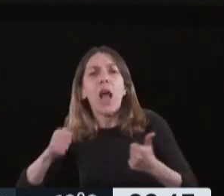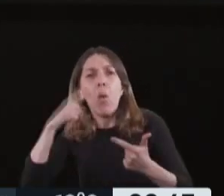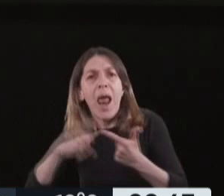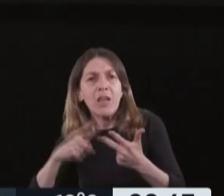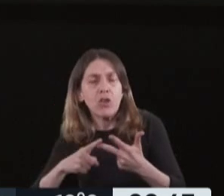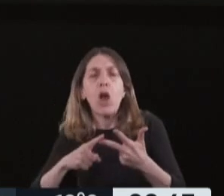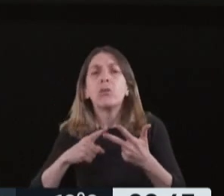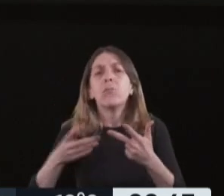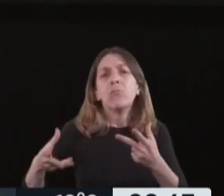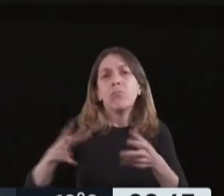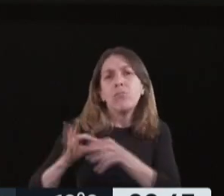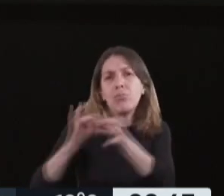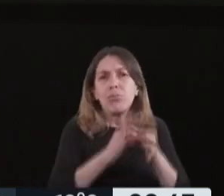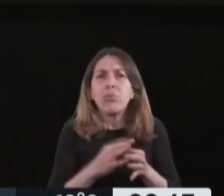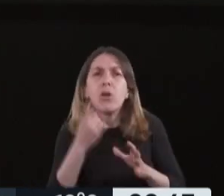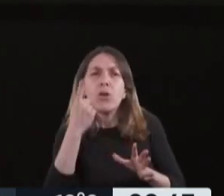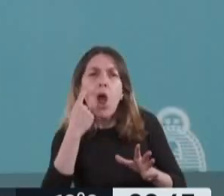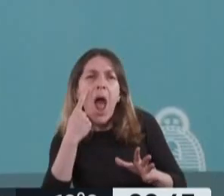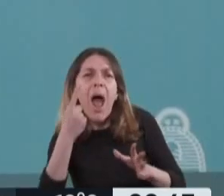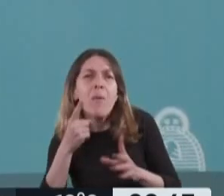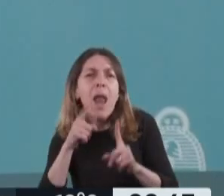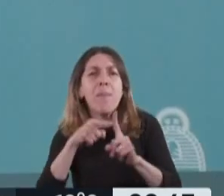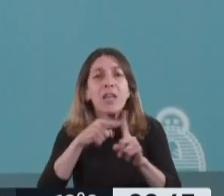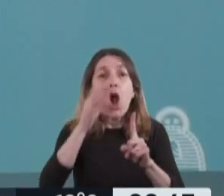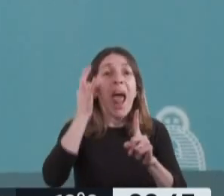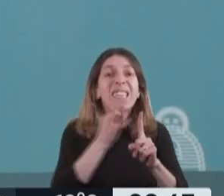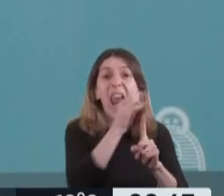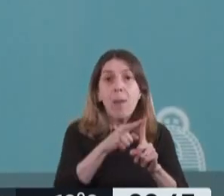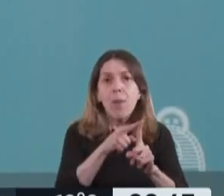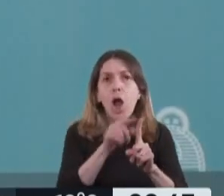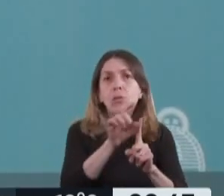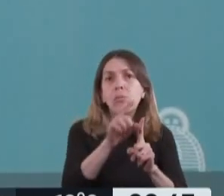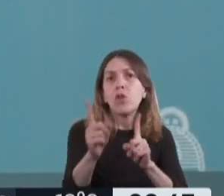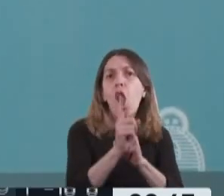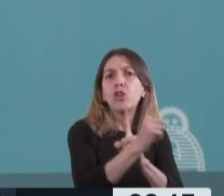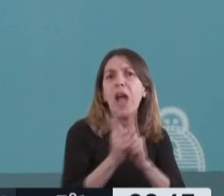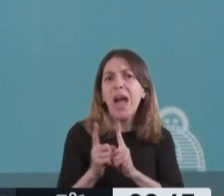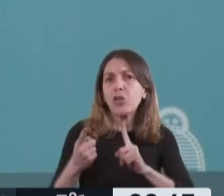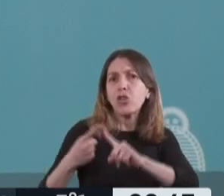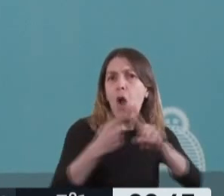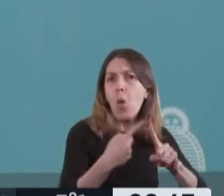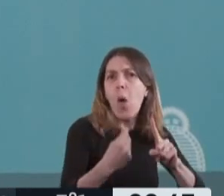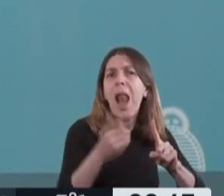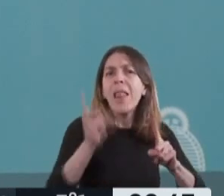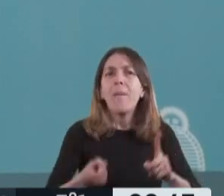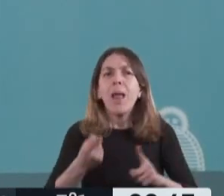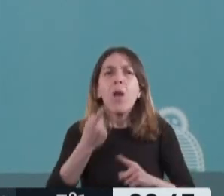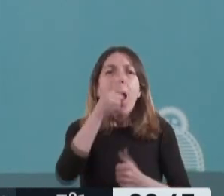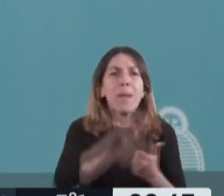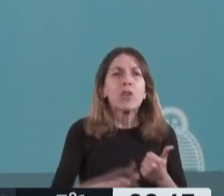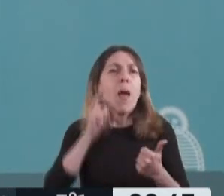activa con el control de los contactos hasta ahora hubo una persona otro otro menor de edad